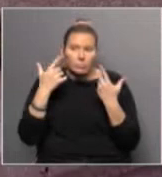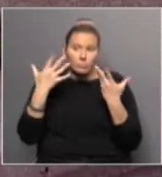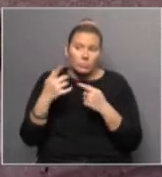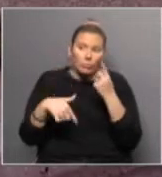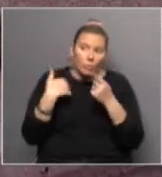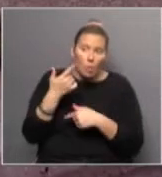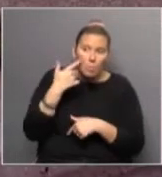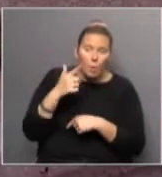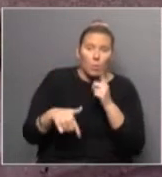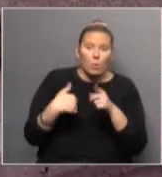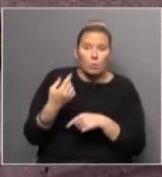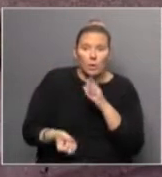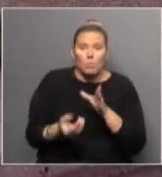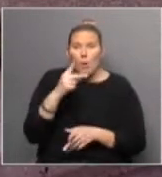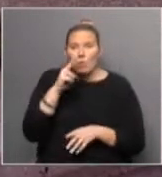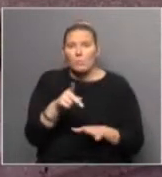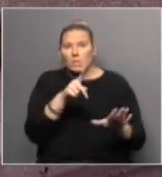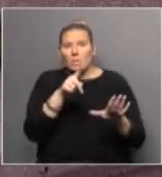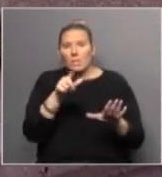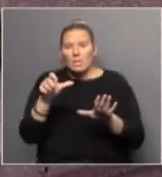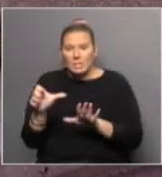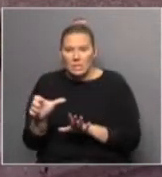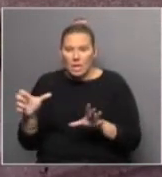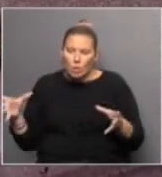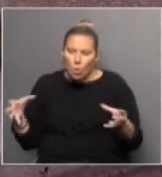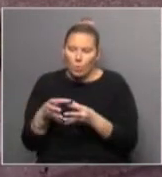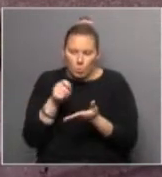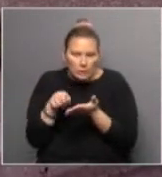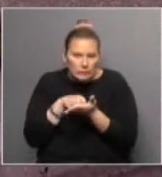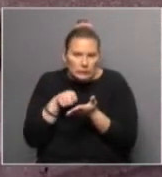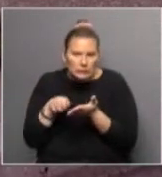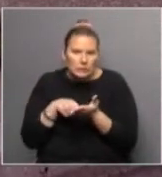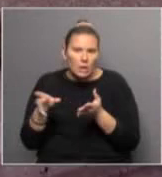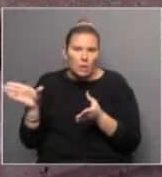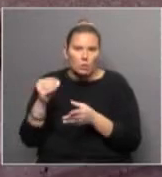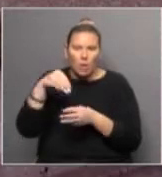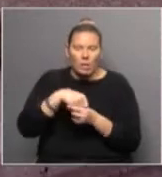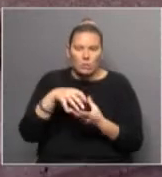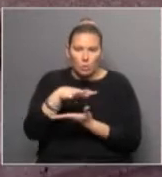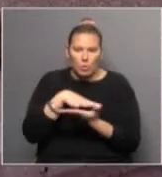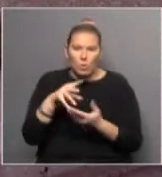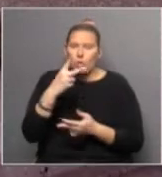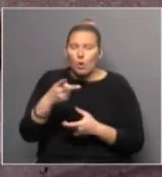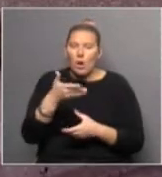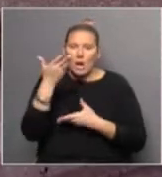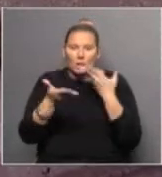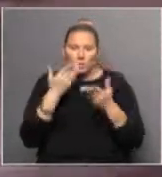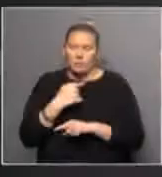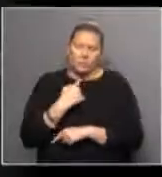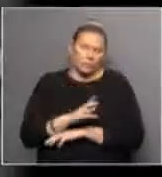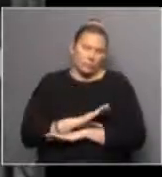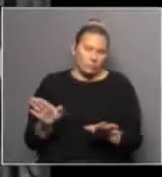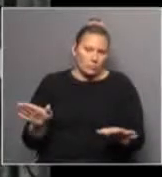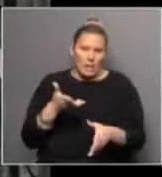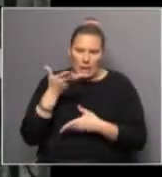cosas, intentamos en un momento, allá por 2016, componer todos juntos y meternos todos en una sala y sacar 2 canciones. No funcionó.